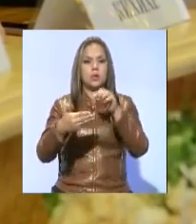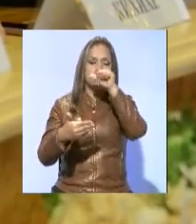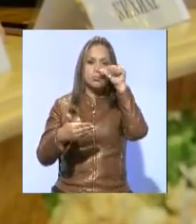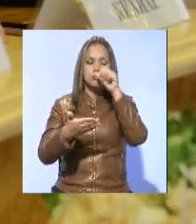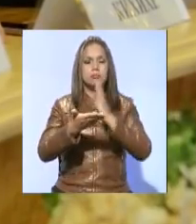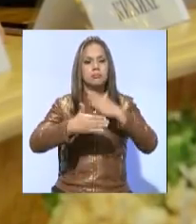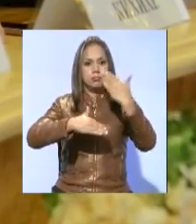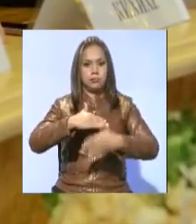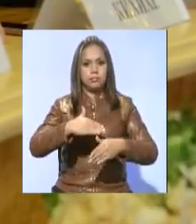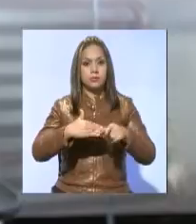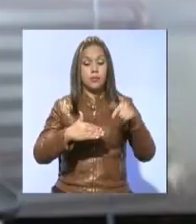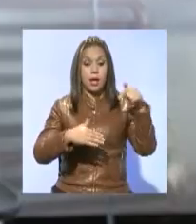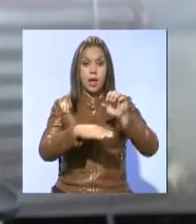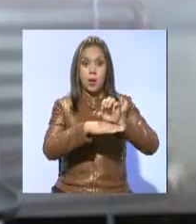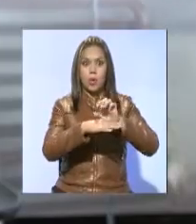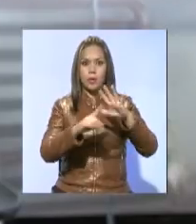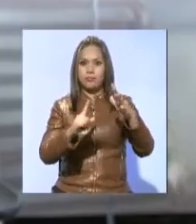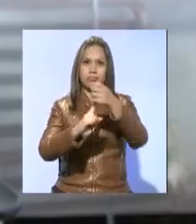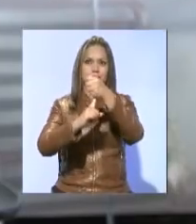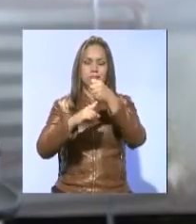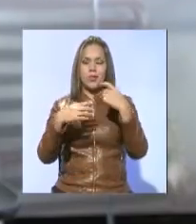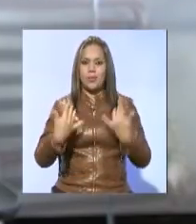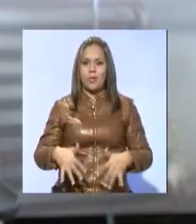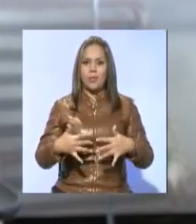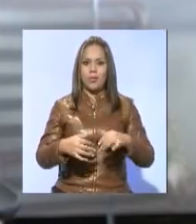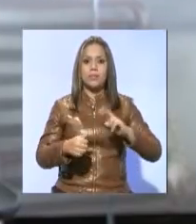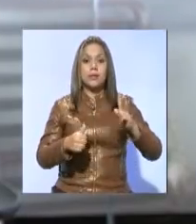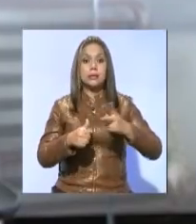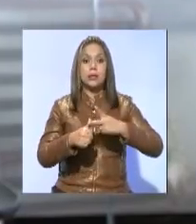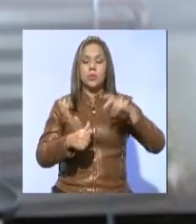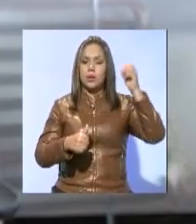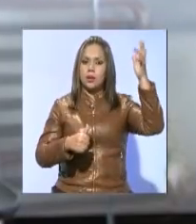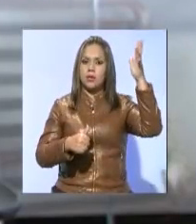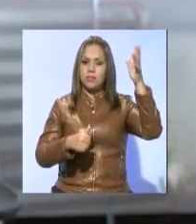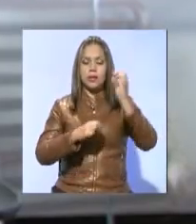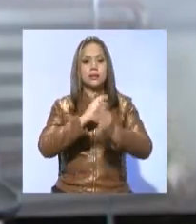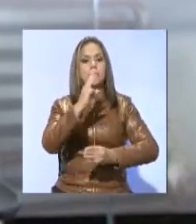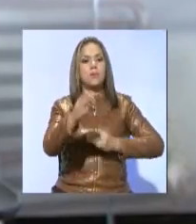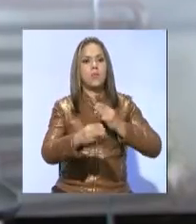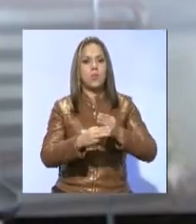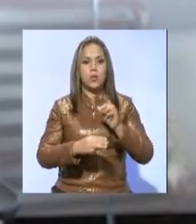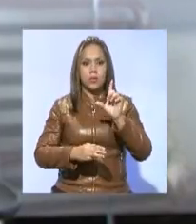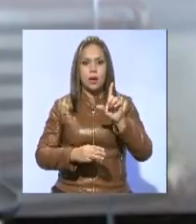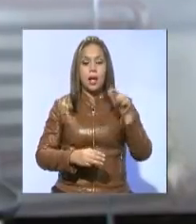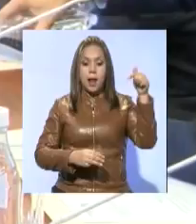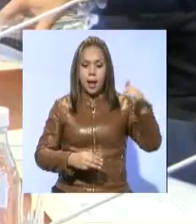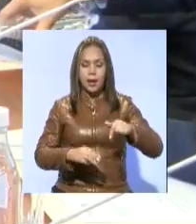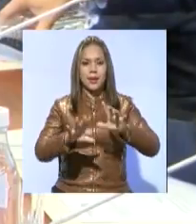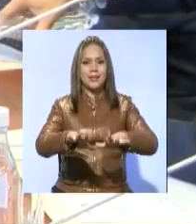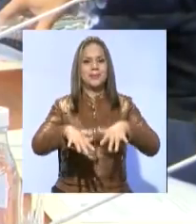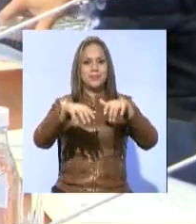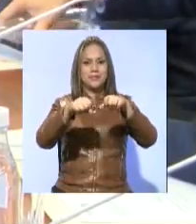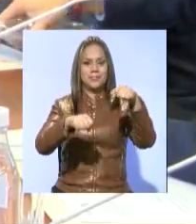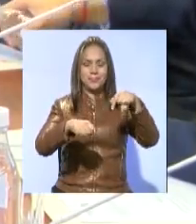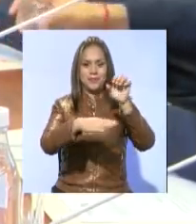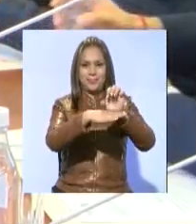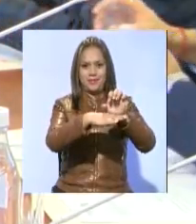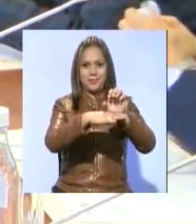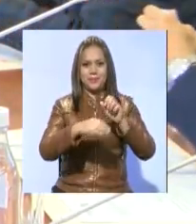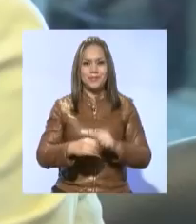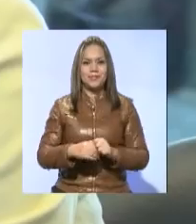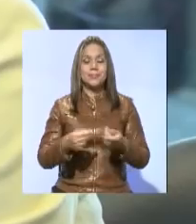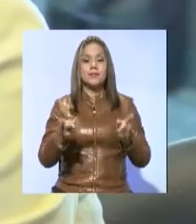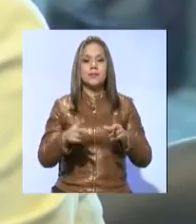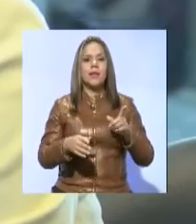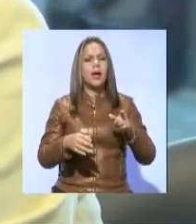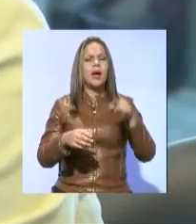histórico para el país. Obtuvimos que la segunda conferencia mundial sea acá en el Ecuador. Asimismo,